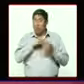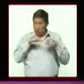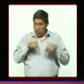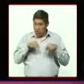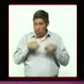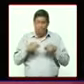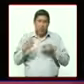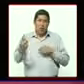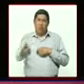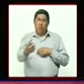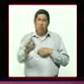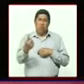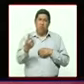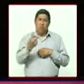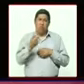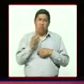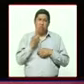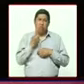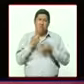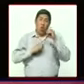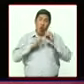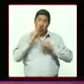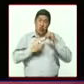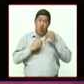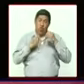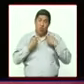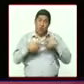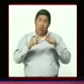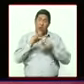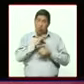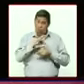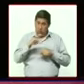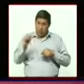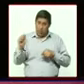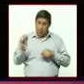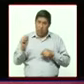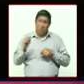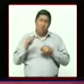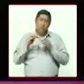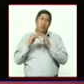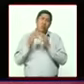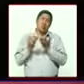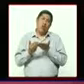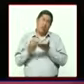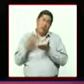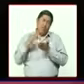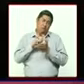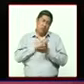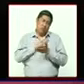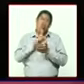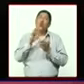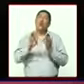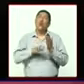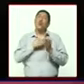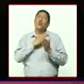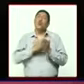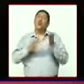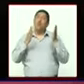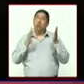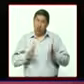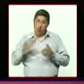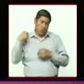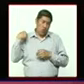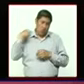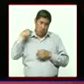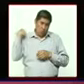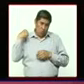que se trasladaba desde el departamento de Oruro a Cochabamba, correspondiente a la FATESIPOL, un músico precisamente, músico suboficial